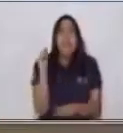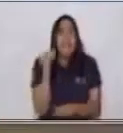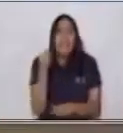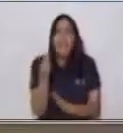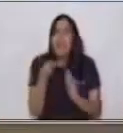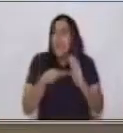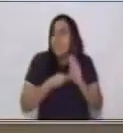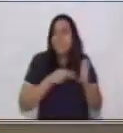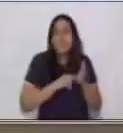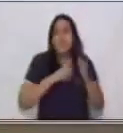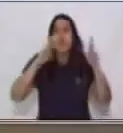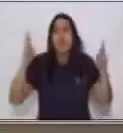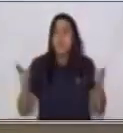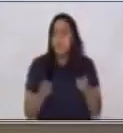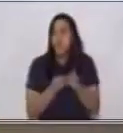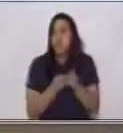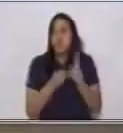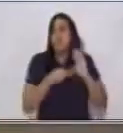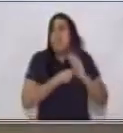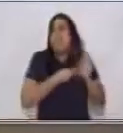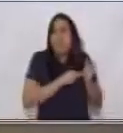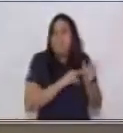resumen?